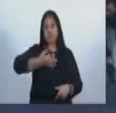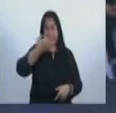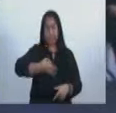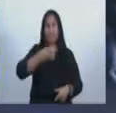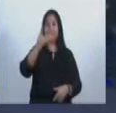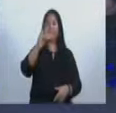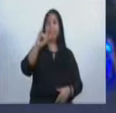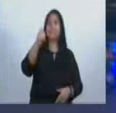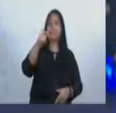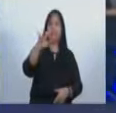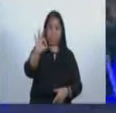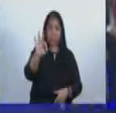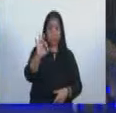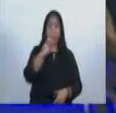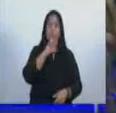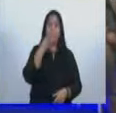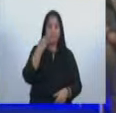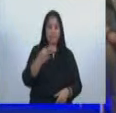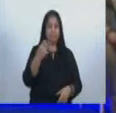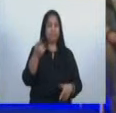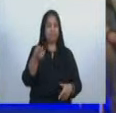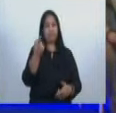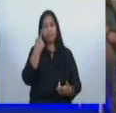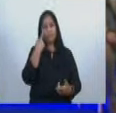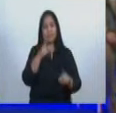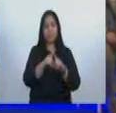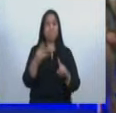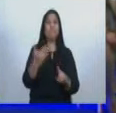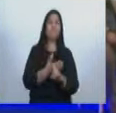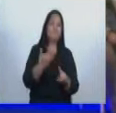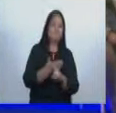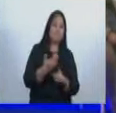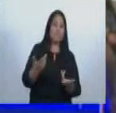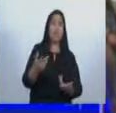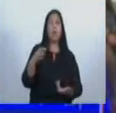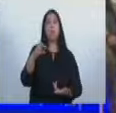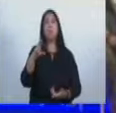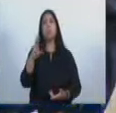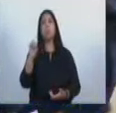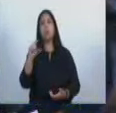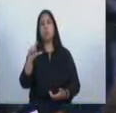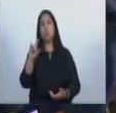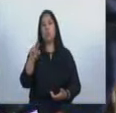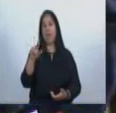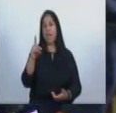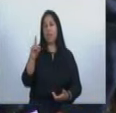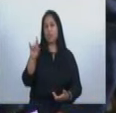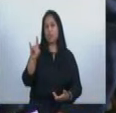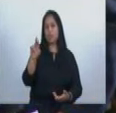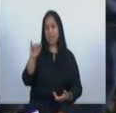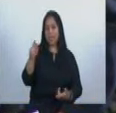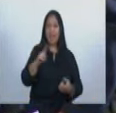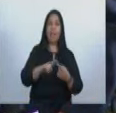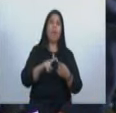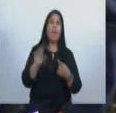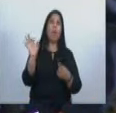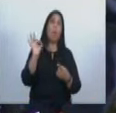creo que más que un problema de si es una procuraduría o si es